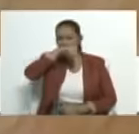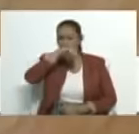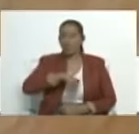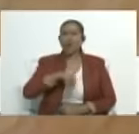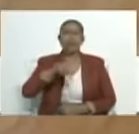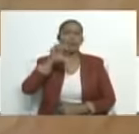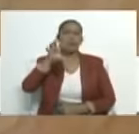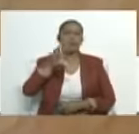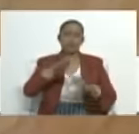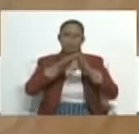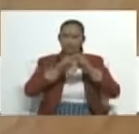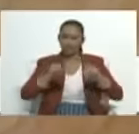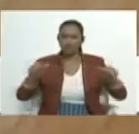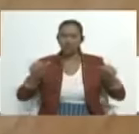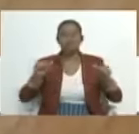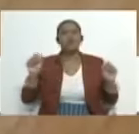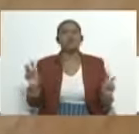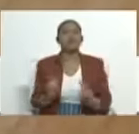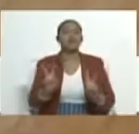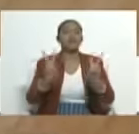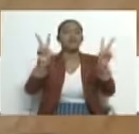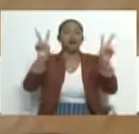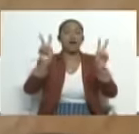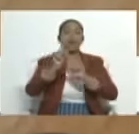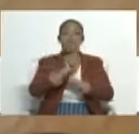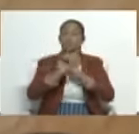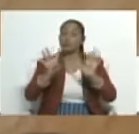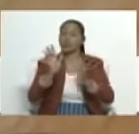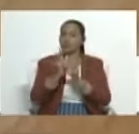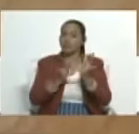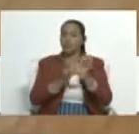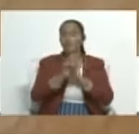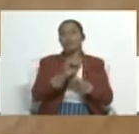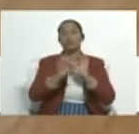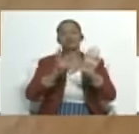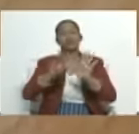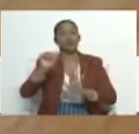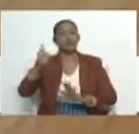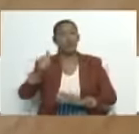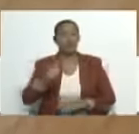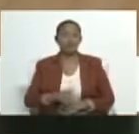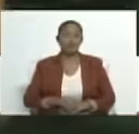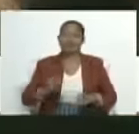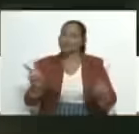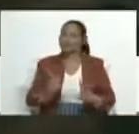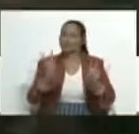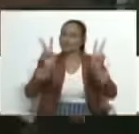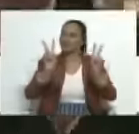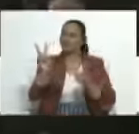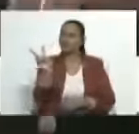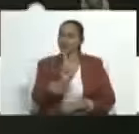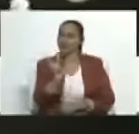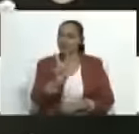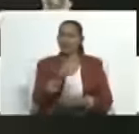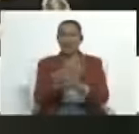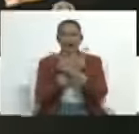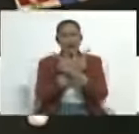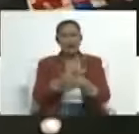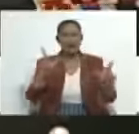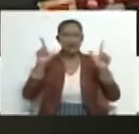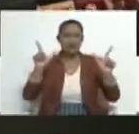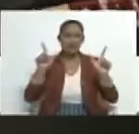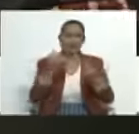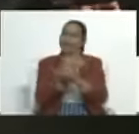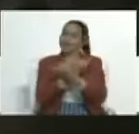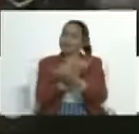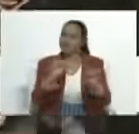este territorio. ¡Que viva el 19 de abril de 1810! ¡Que viva Venezuela, libre e